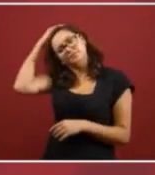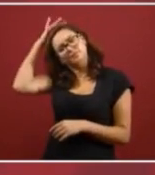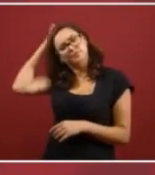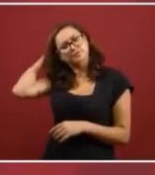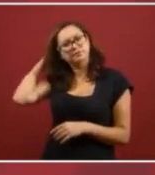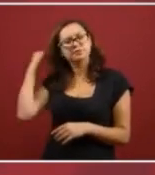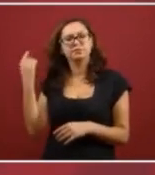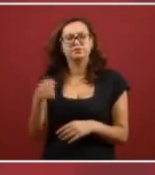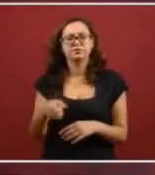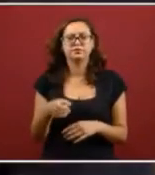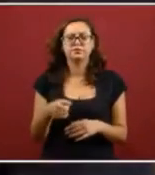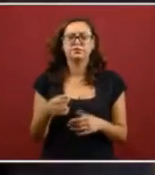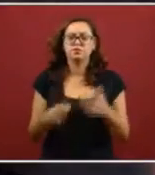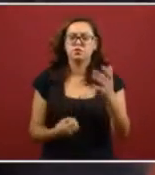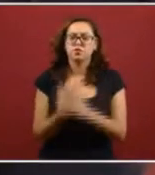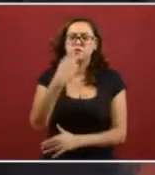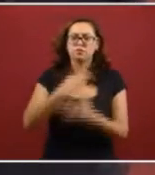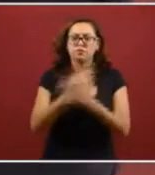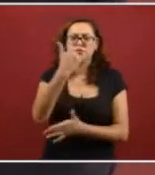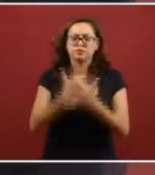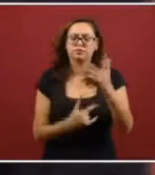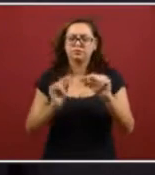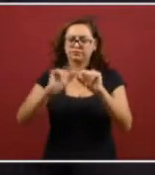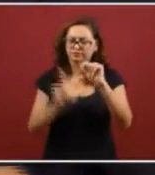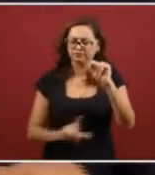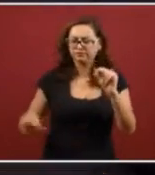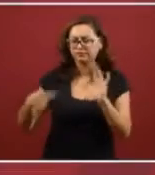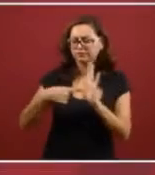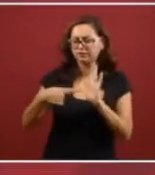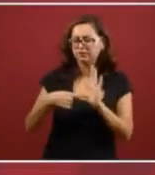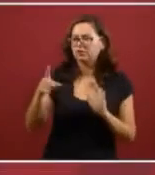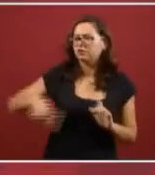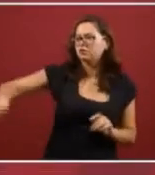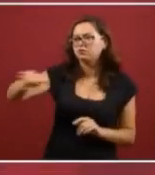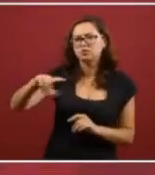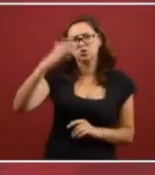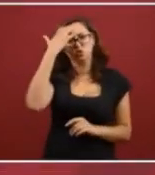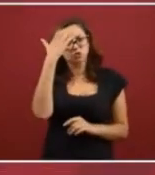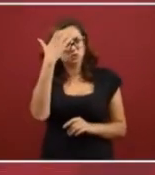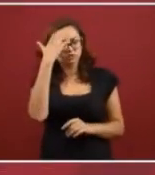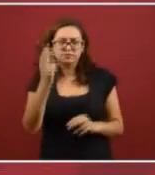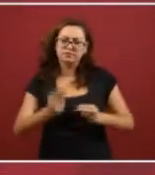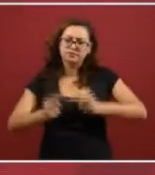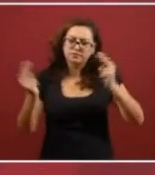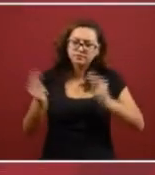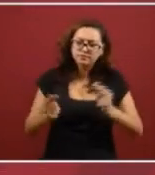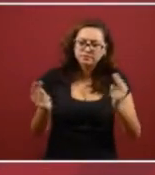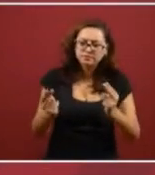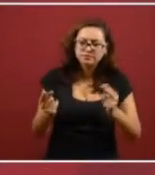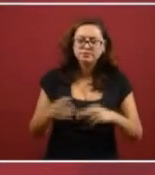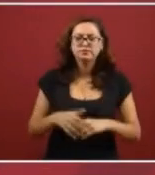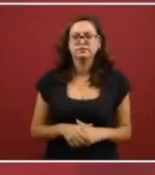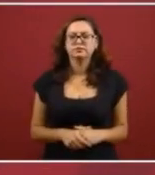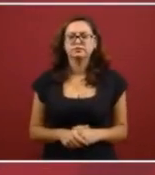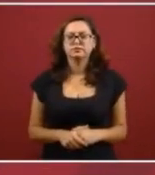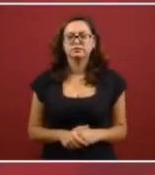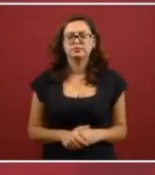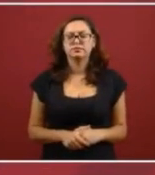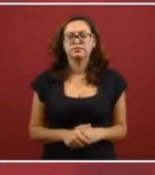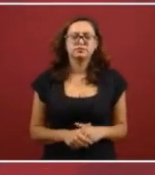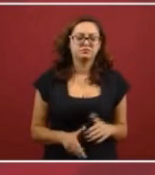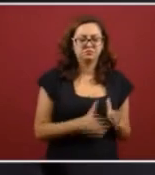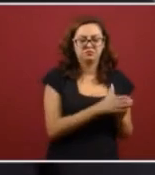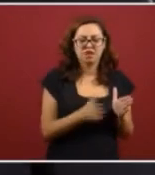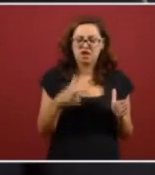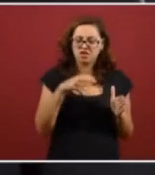new nation's project. Porque algunos dicen project. Because some ya say no es it's neoliberalismo not y